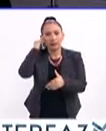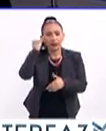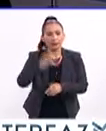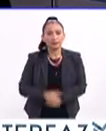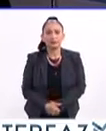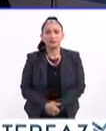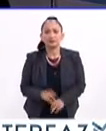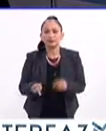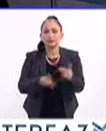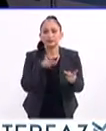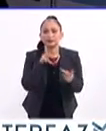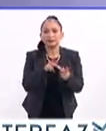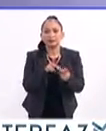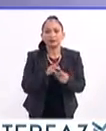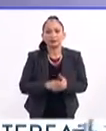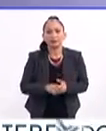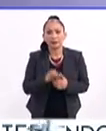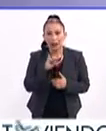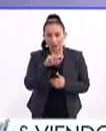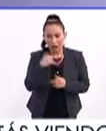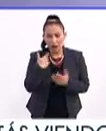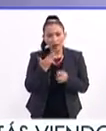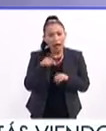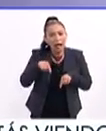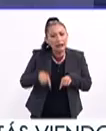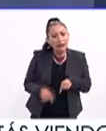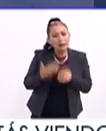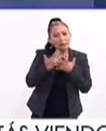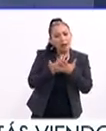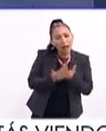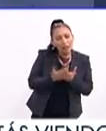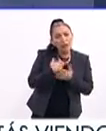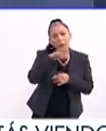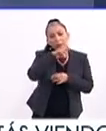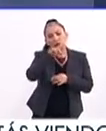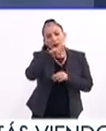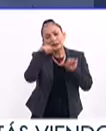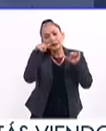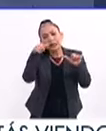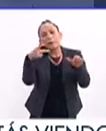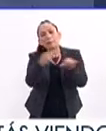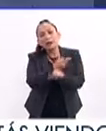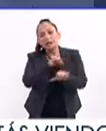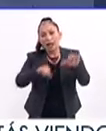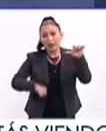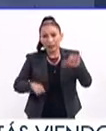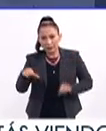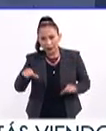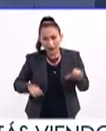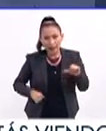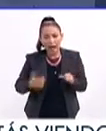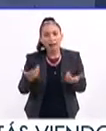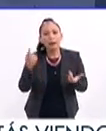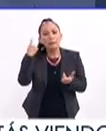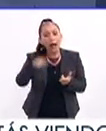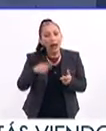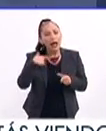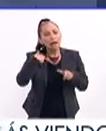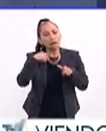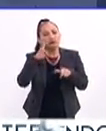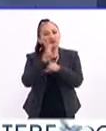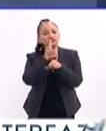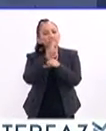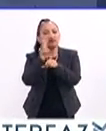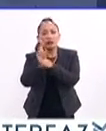indígenas. Perfecto. Pues Iván, estaremos aquí esperándote y muy pendientes de todas estas actividades y acciones para darle